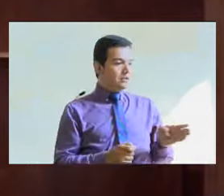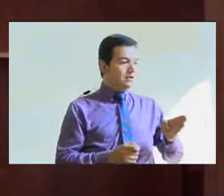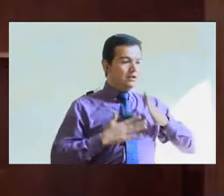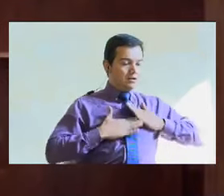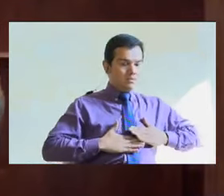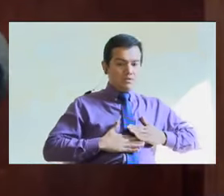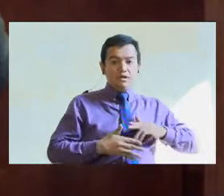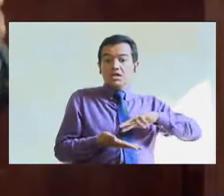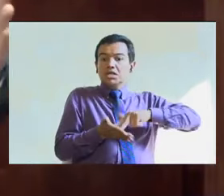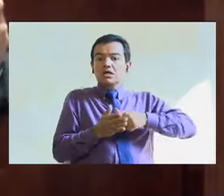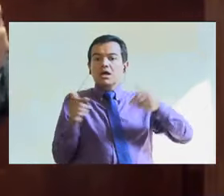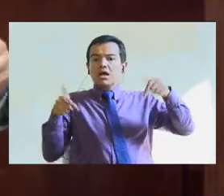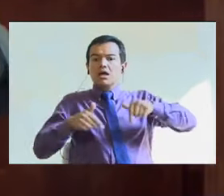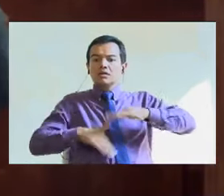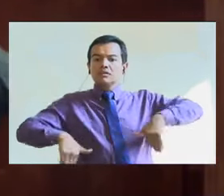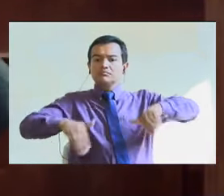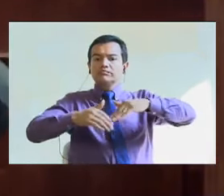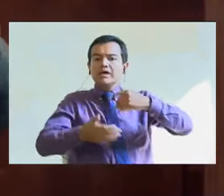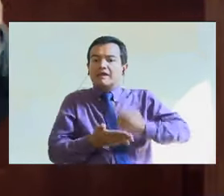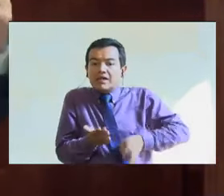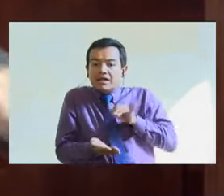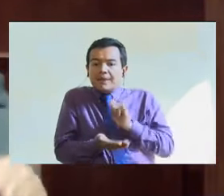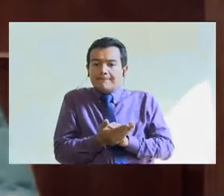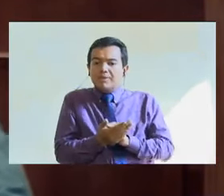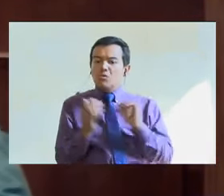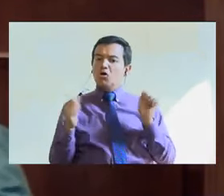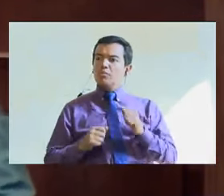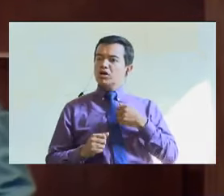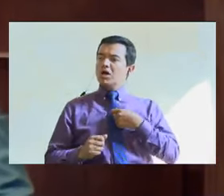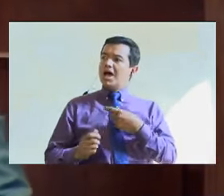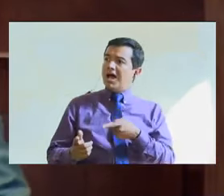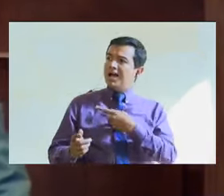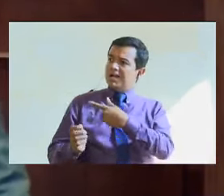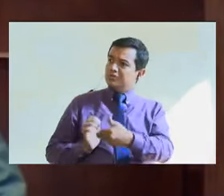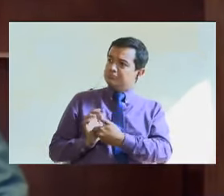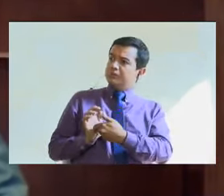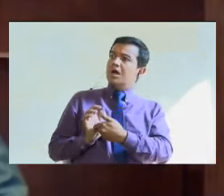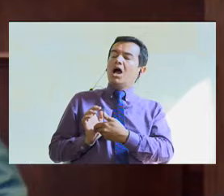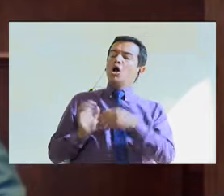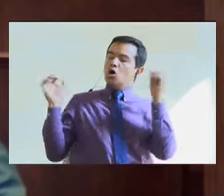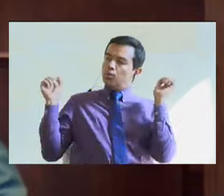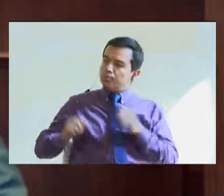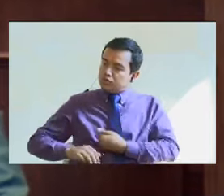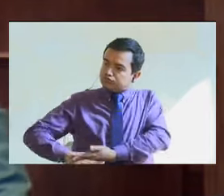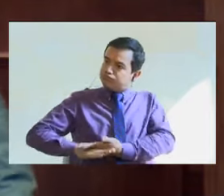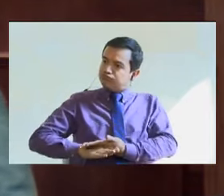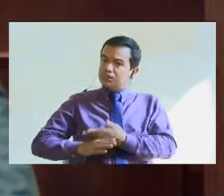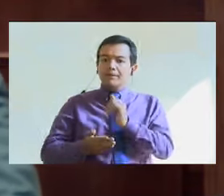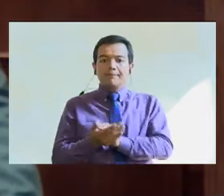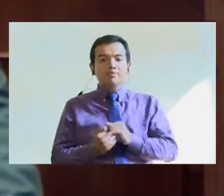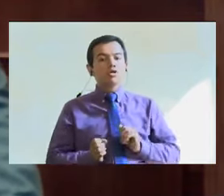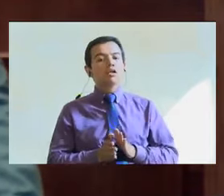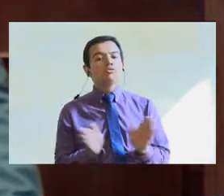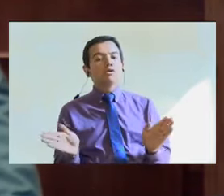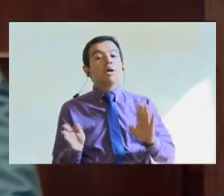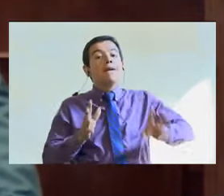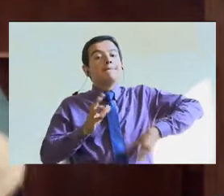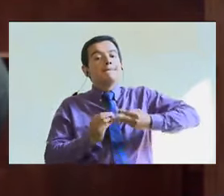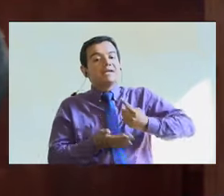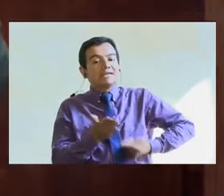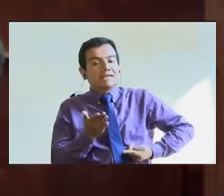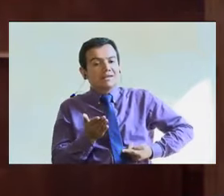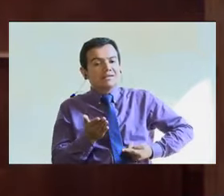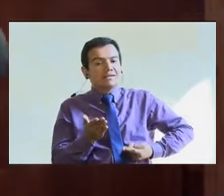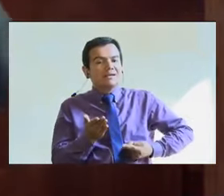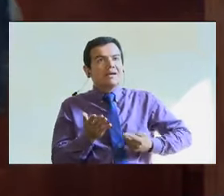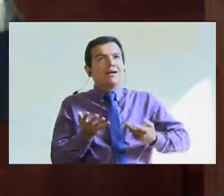no solo hemos consagrado la posibilidad de apelación y de la doble instancia sino también algo